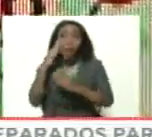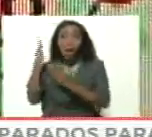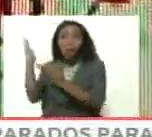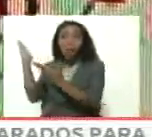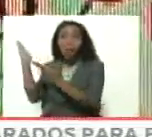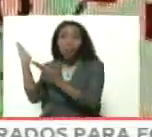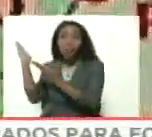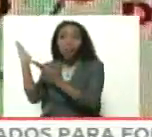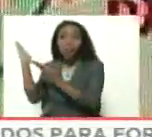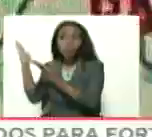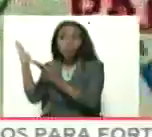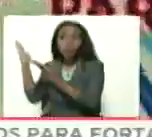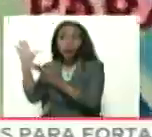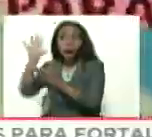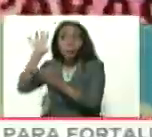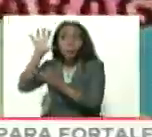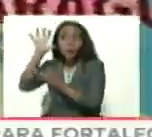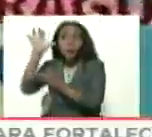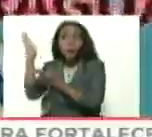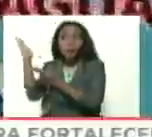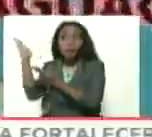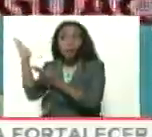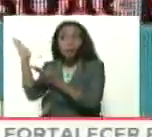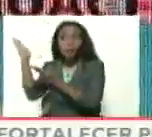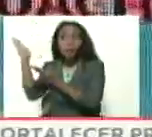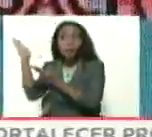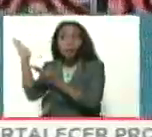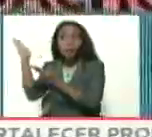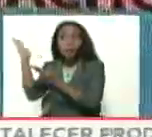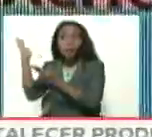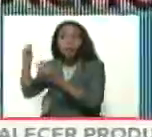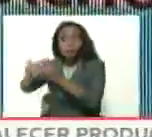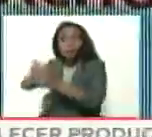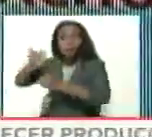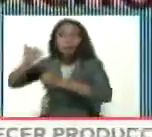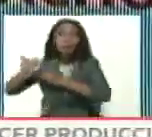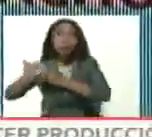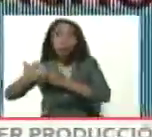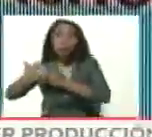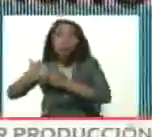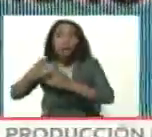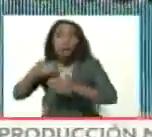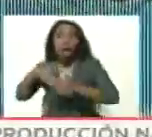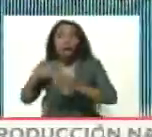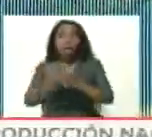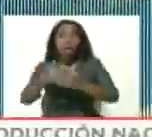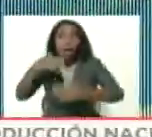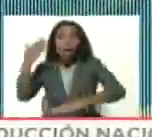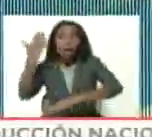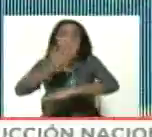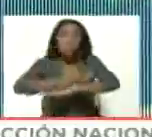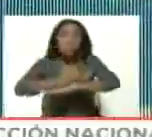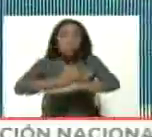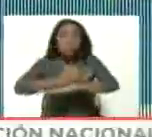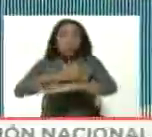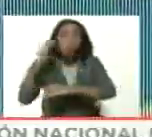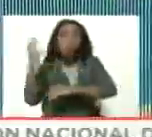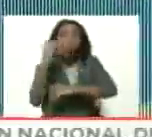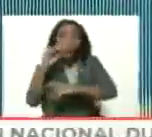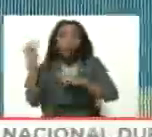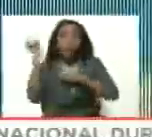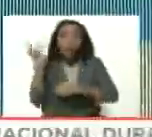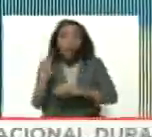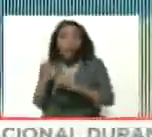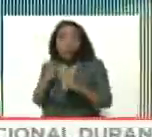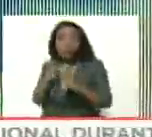conversar un poco más sobre eso, de ahí a Maicao, y luego a la frontera Colombo-Venezuela en Paraguachón, para atravesar